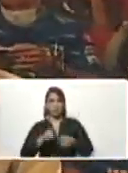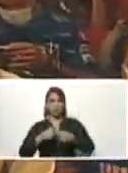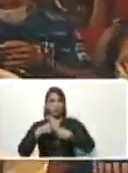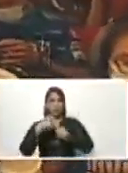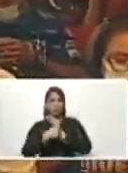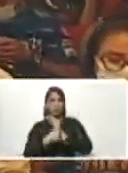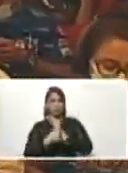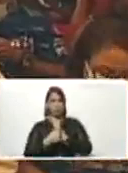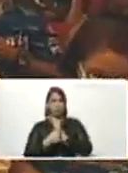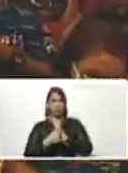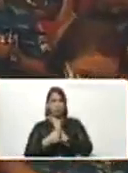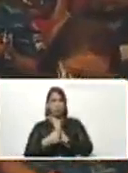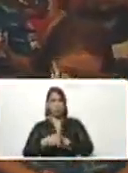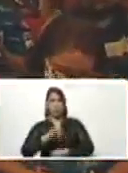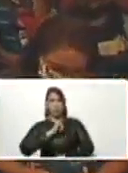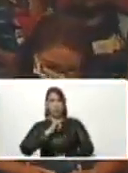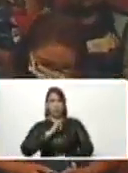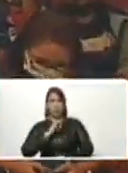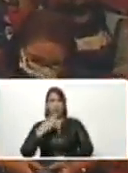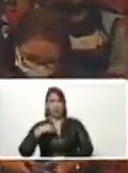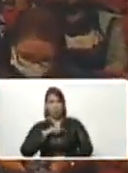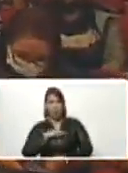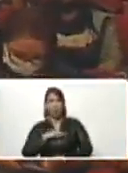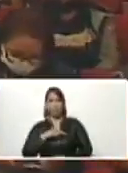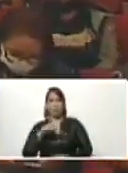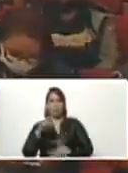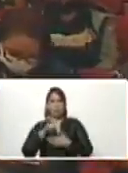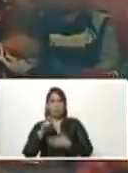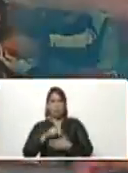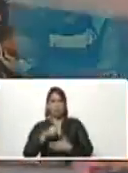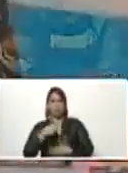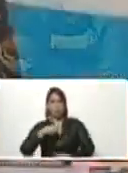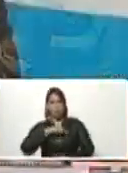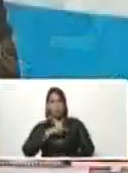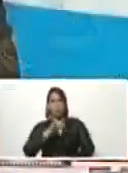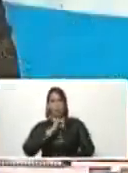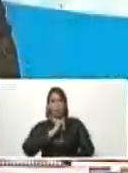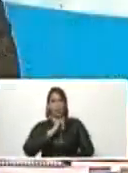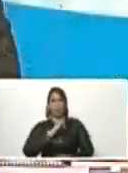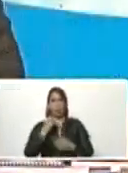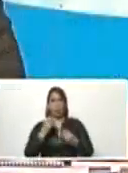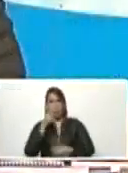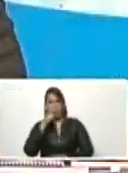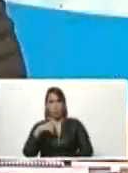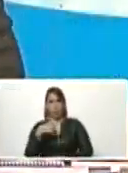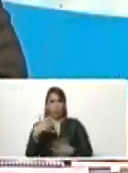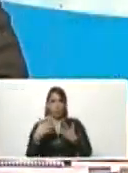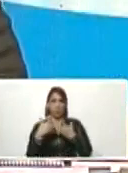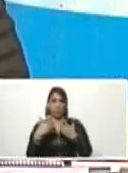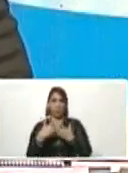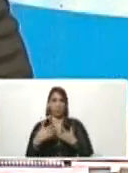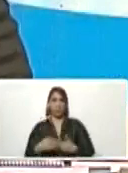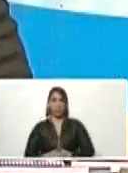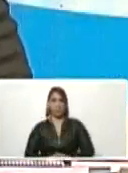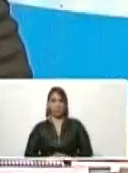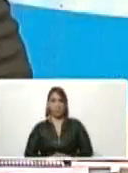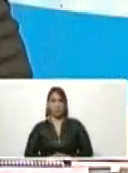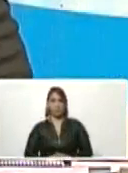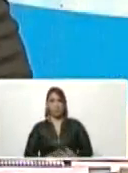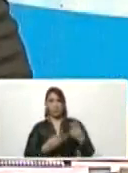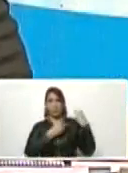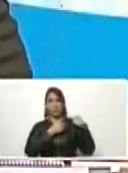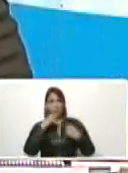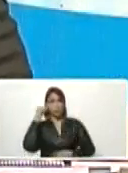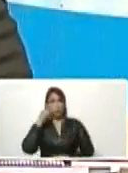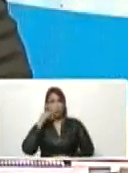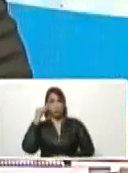identidad nuestra americana, nuestra identidad como pueblo. La batalla de Pichincha, comandada por el general